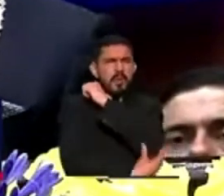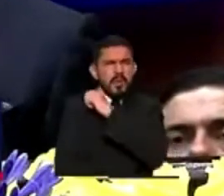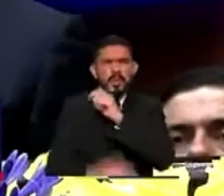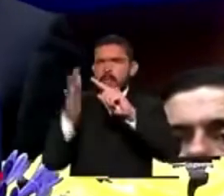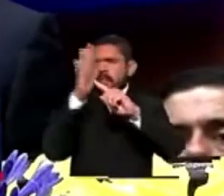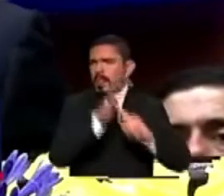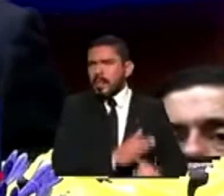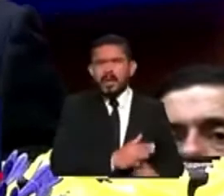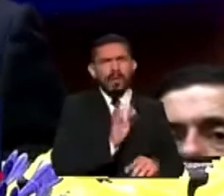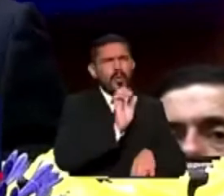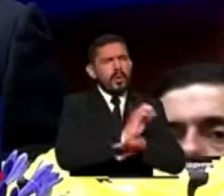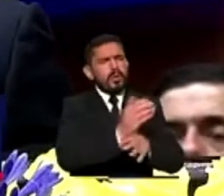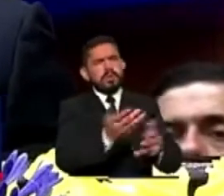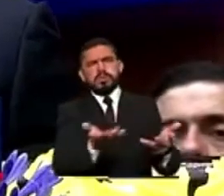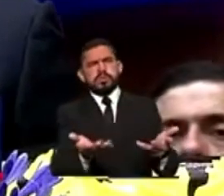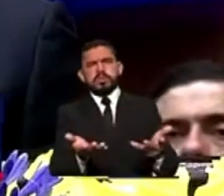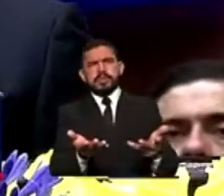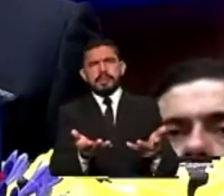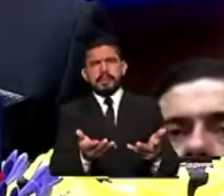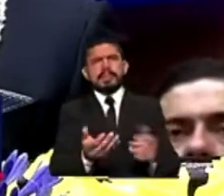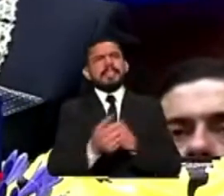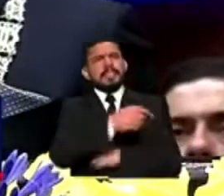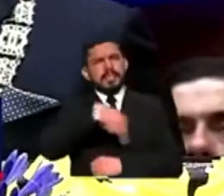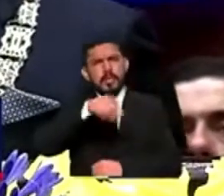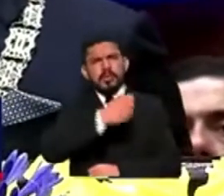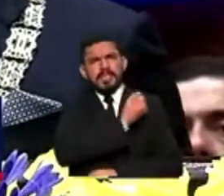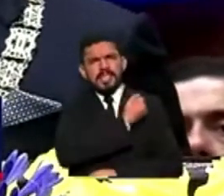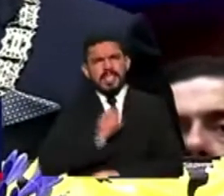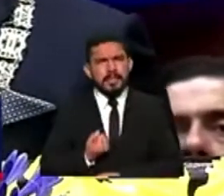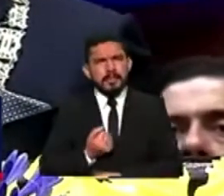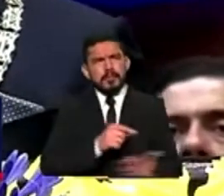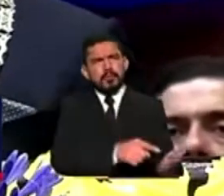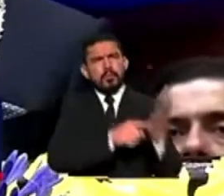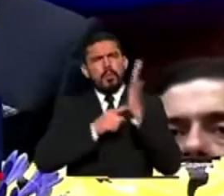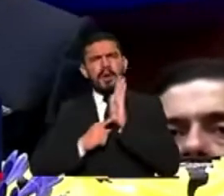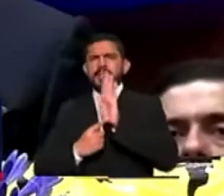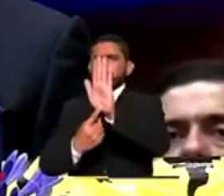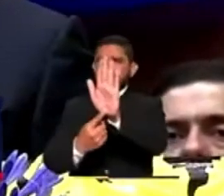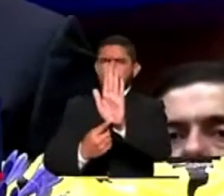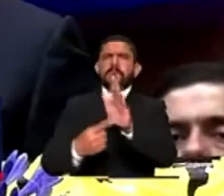marginación. Y que ese sacrificio sea el mayor ejemplo de sus vidas.